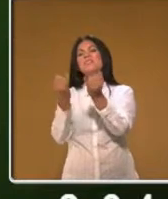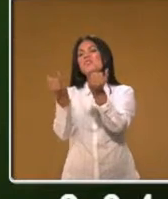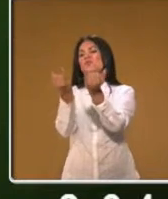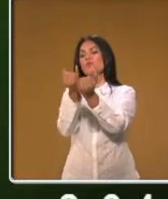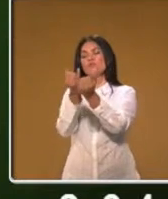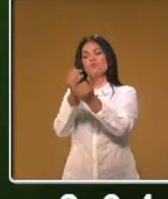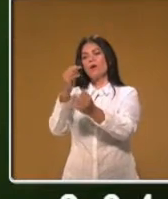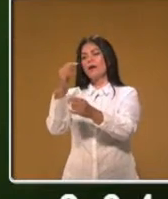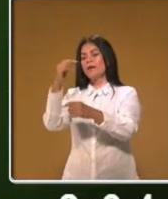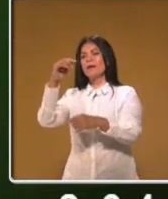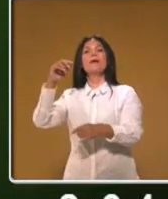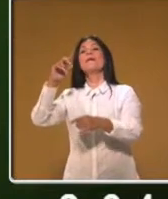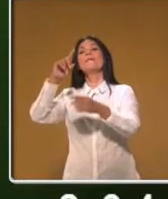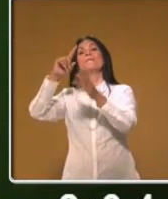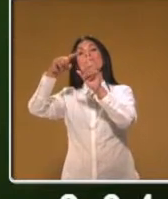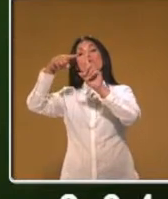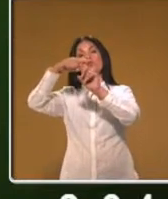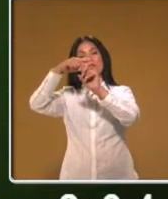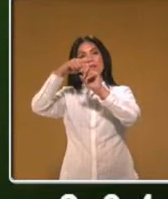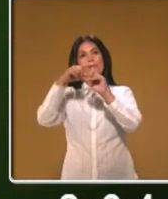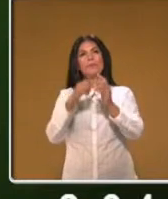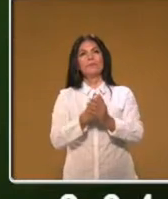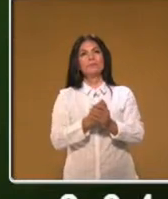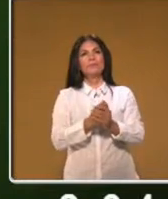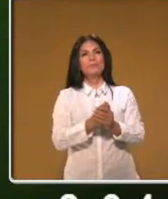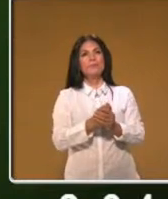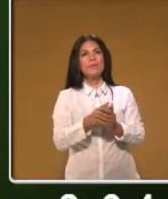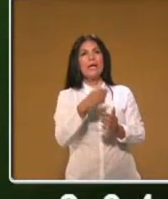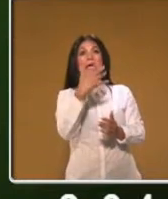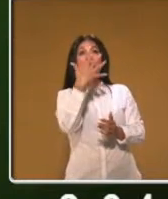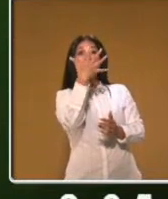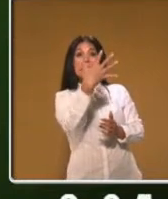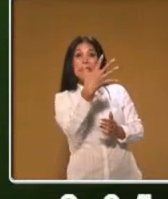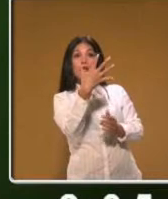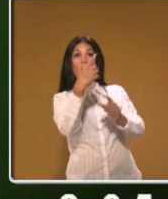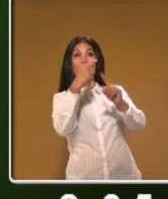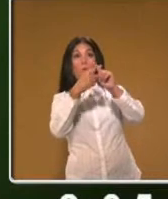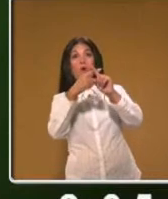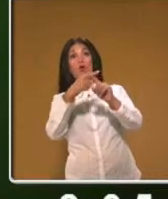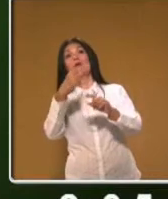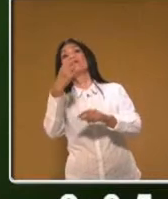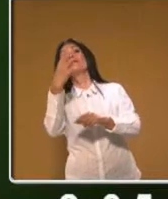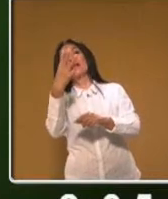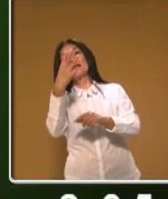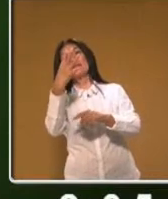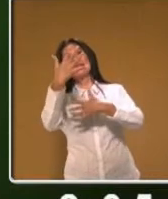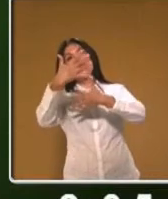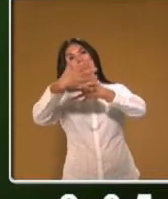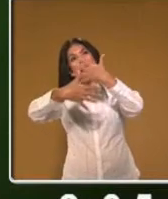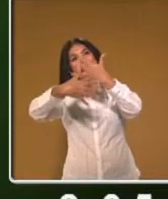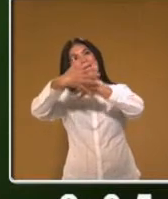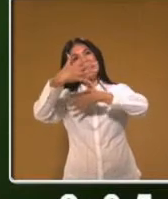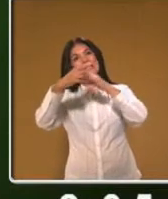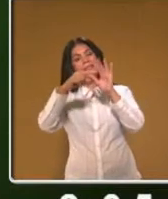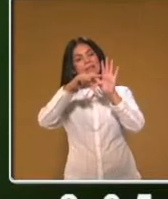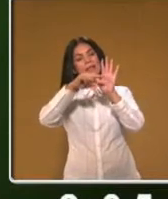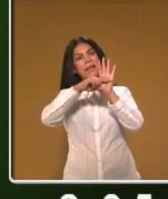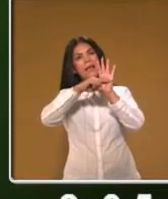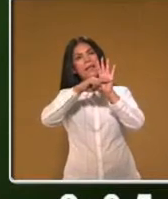2 me vuelve a dar 10, negativo. 5 por 3, 15, negativo. Y 5 por 260